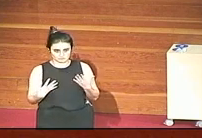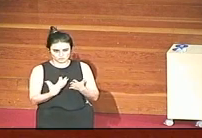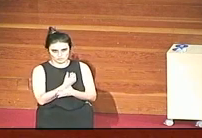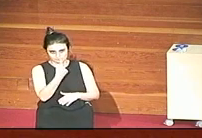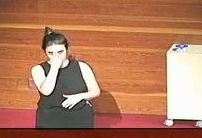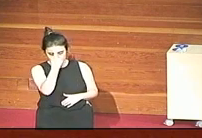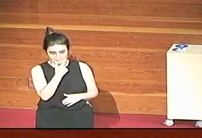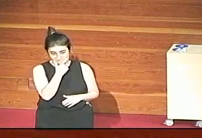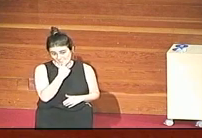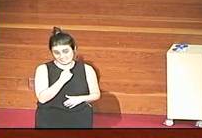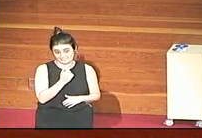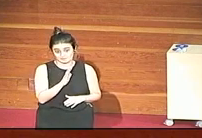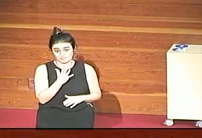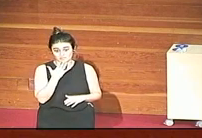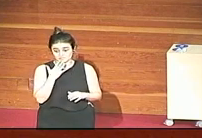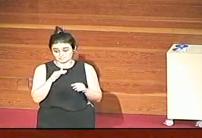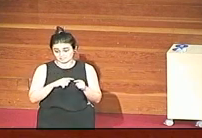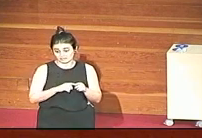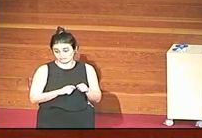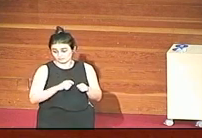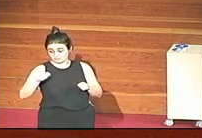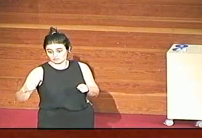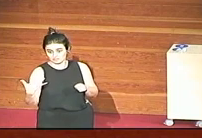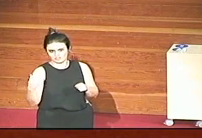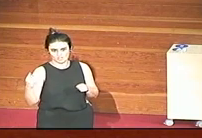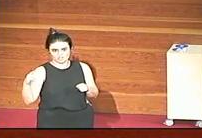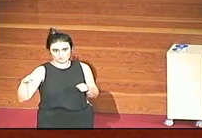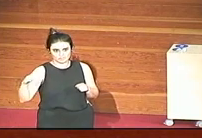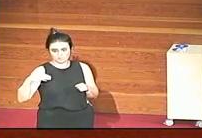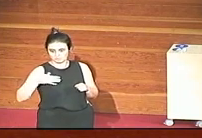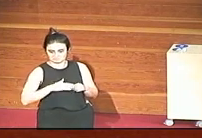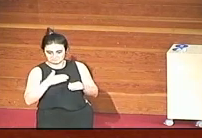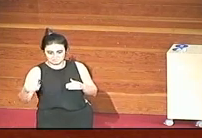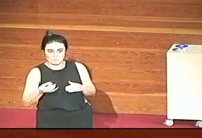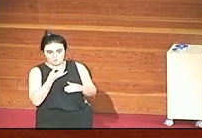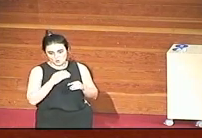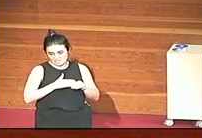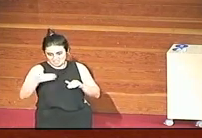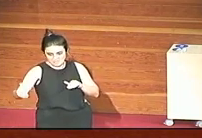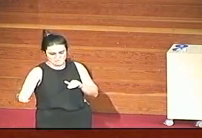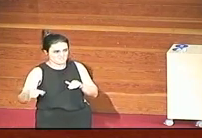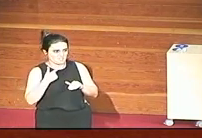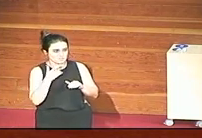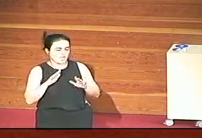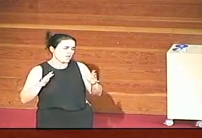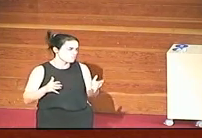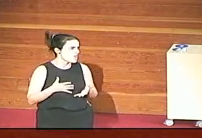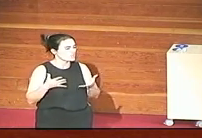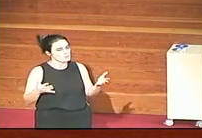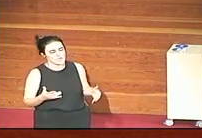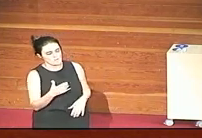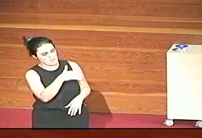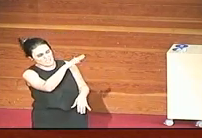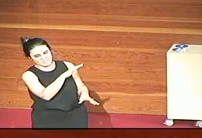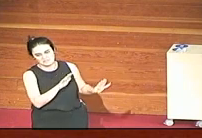pero en cuanto te vas cinco kilómetros para allá de portugalete para allá es como en plan bueno bueno pero eso es allí